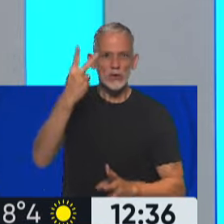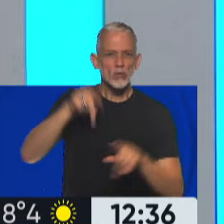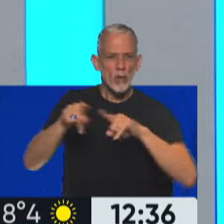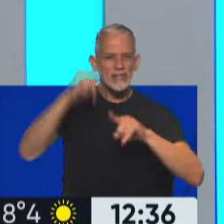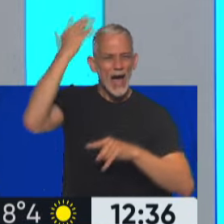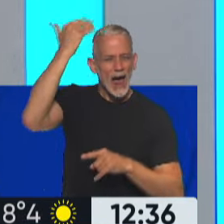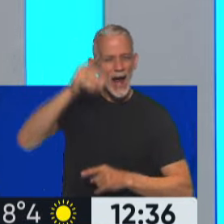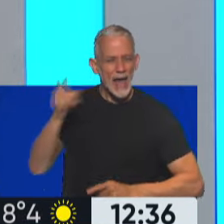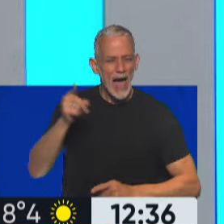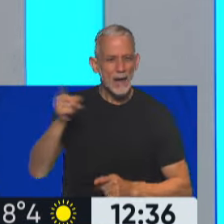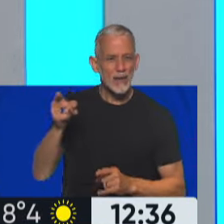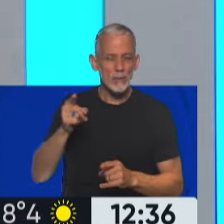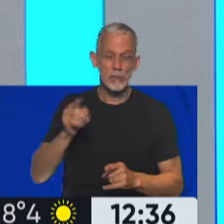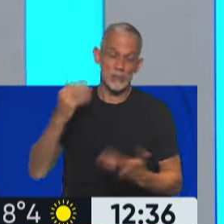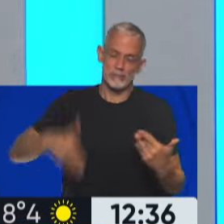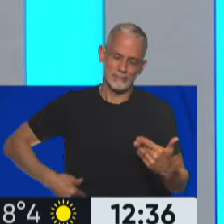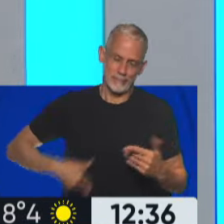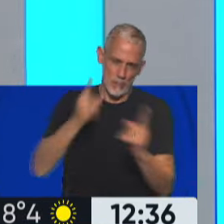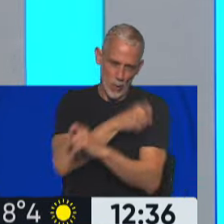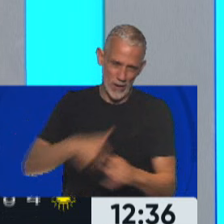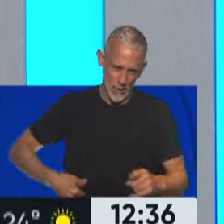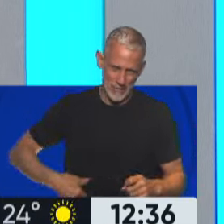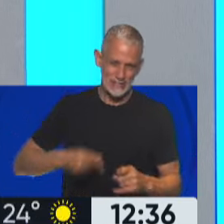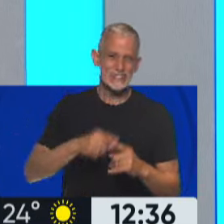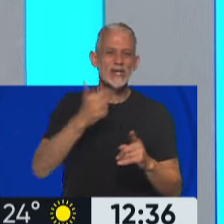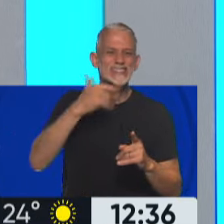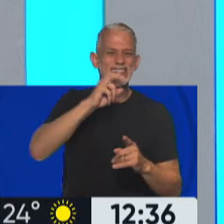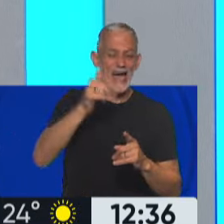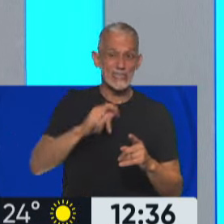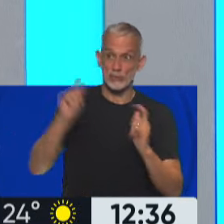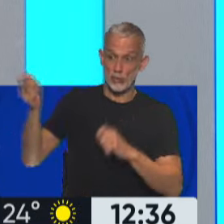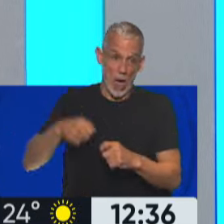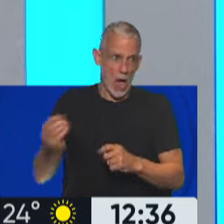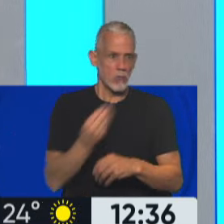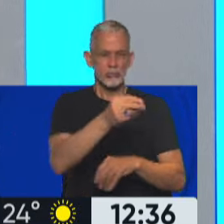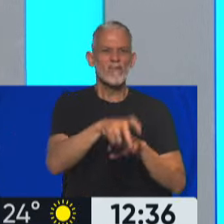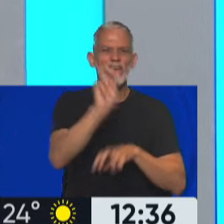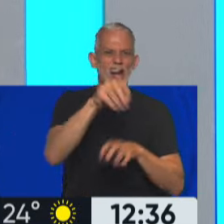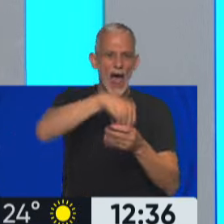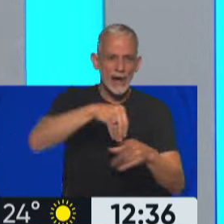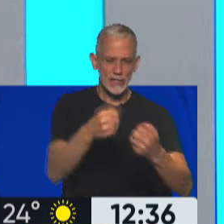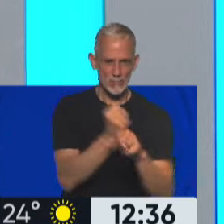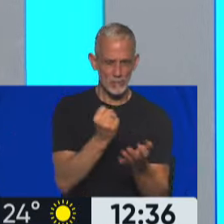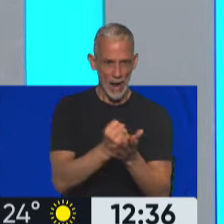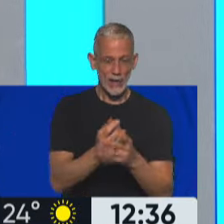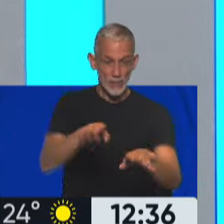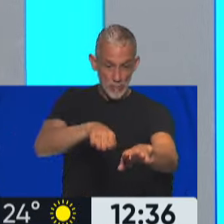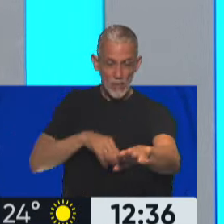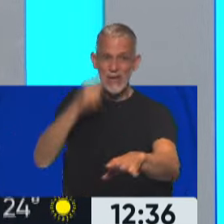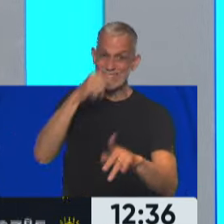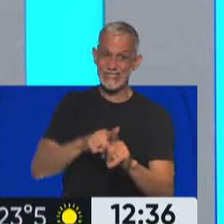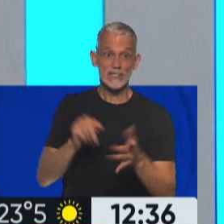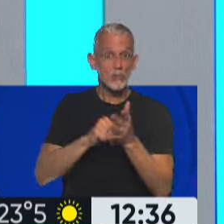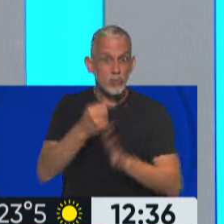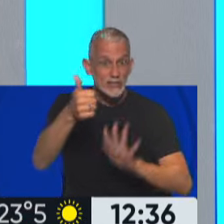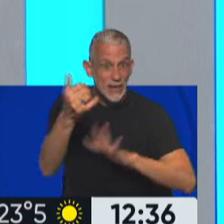Arabia Saudita por la apendicitis que sufrió eh Carlos Sainz en Ferrari ni nada más ni nada menos salió séptimo sumó seis